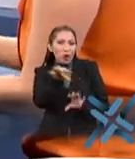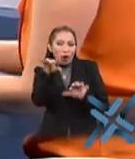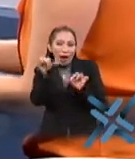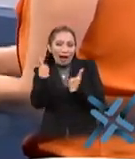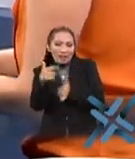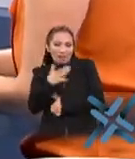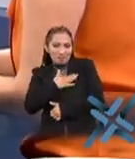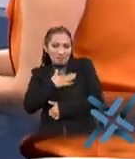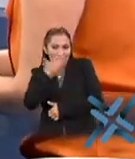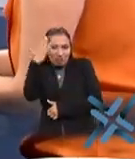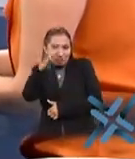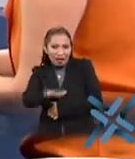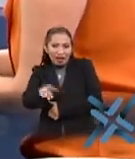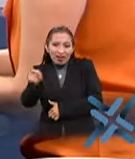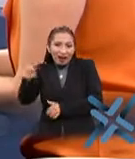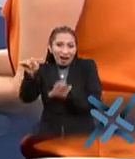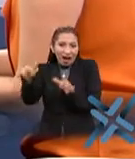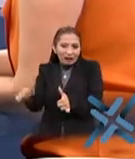lado propio, sí. ¿No?